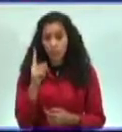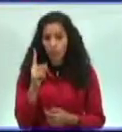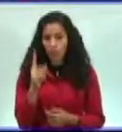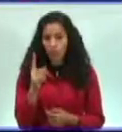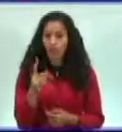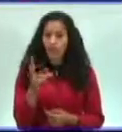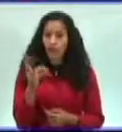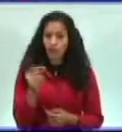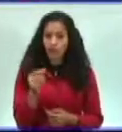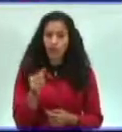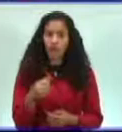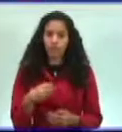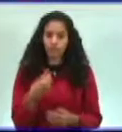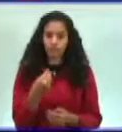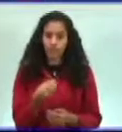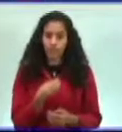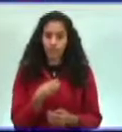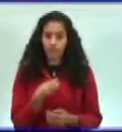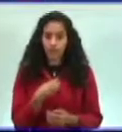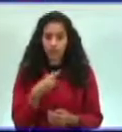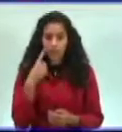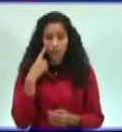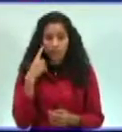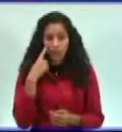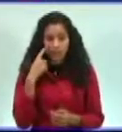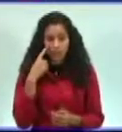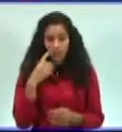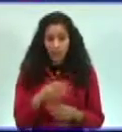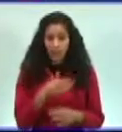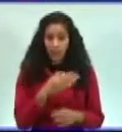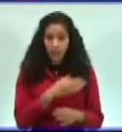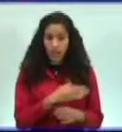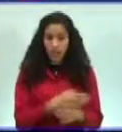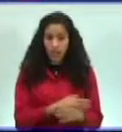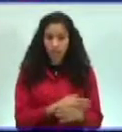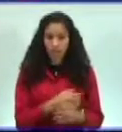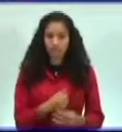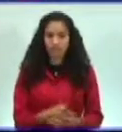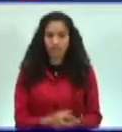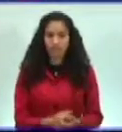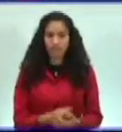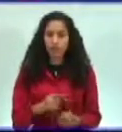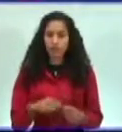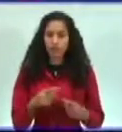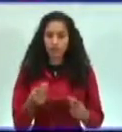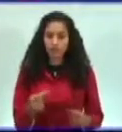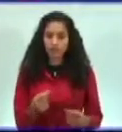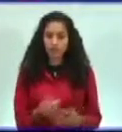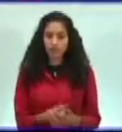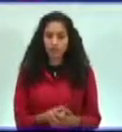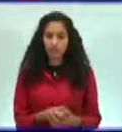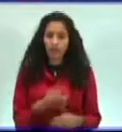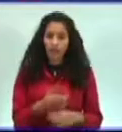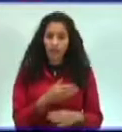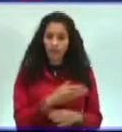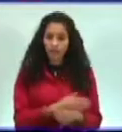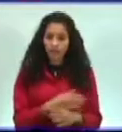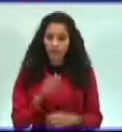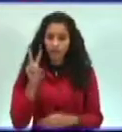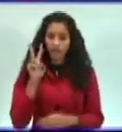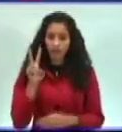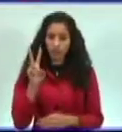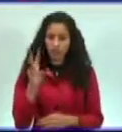al número dado, encontramos su antecesor. Es por eso que el antecesor de